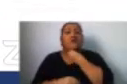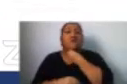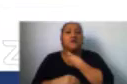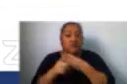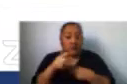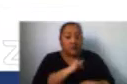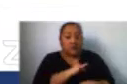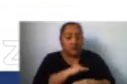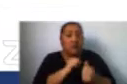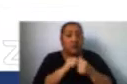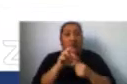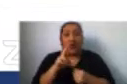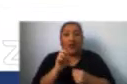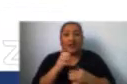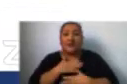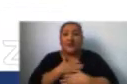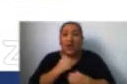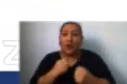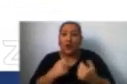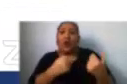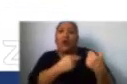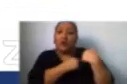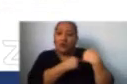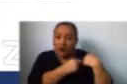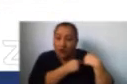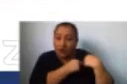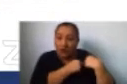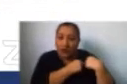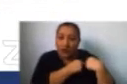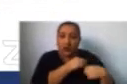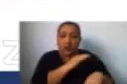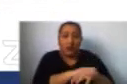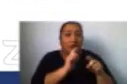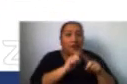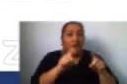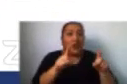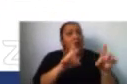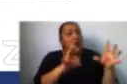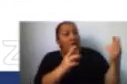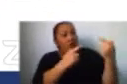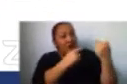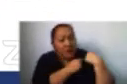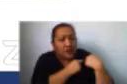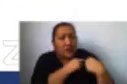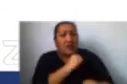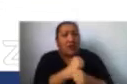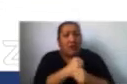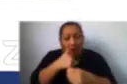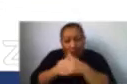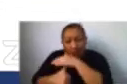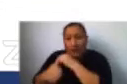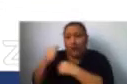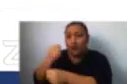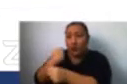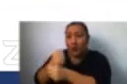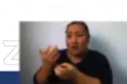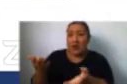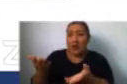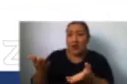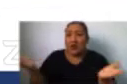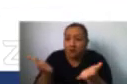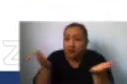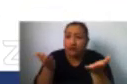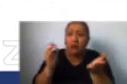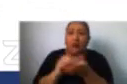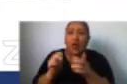las redes de salud, responsables de establecimientos de salud, asuman compromisos dentro de sus funciones para implementar